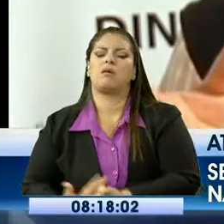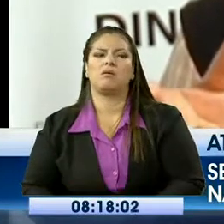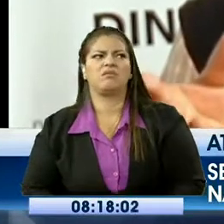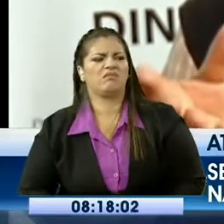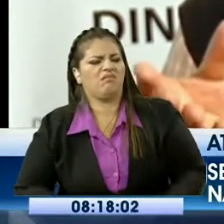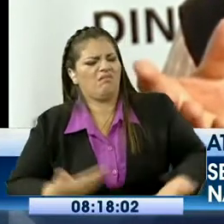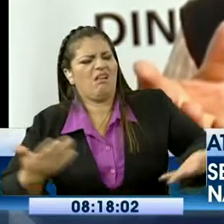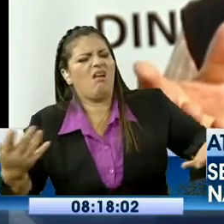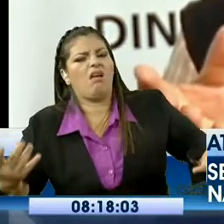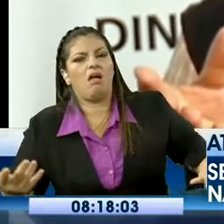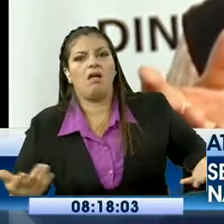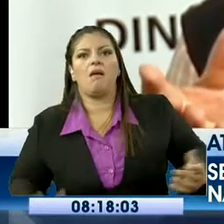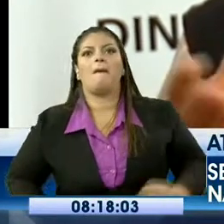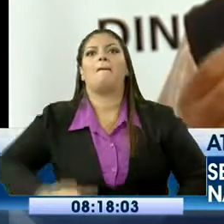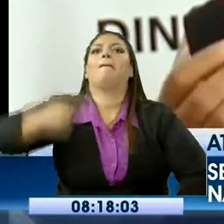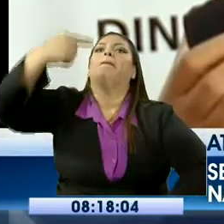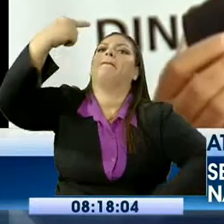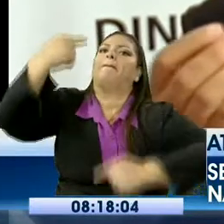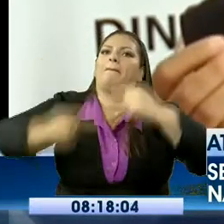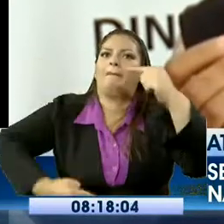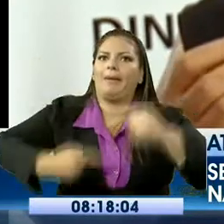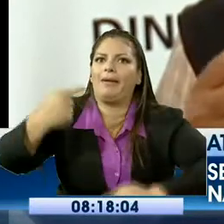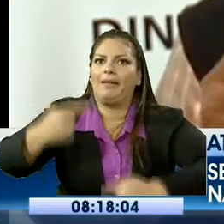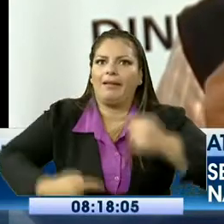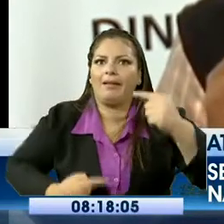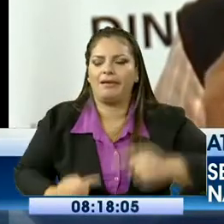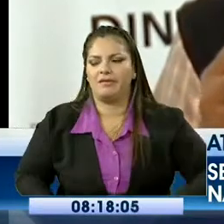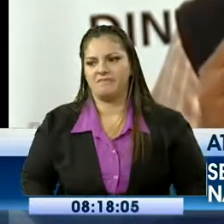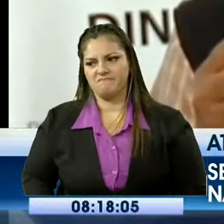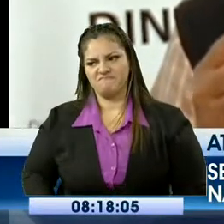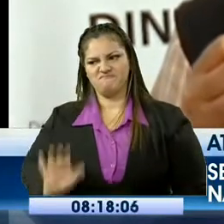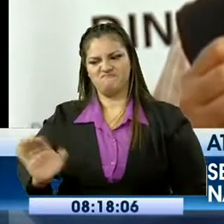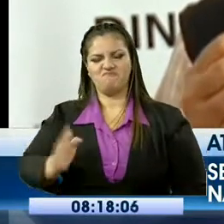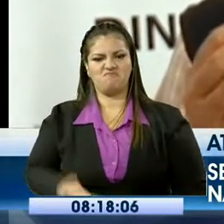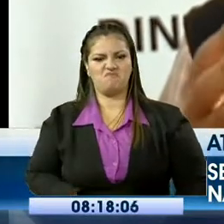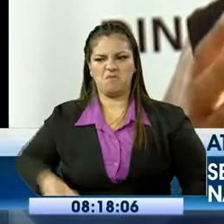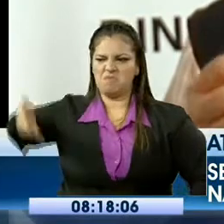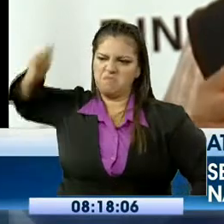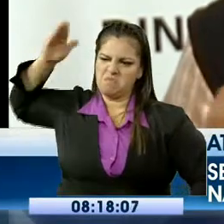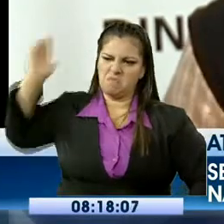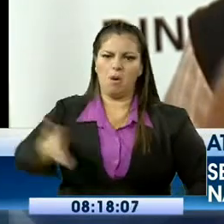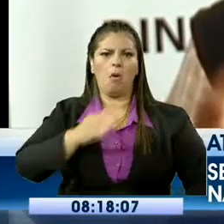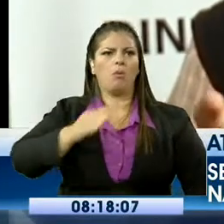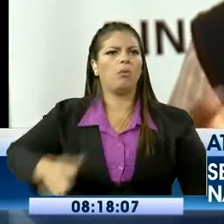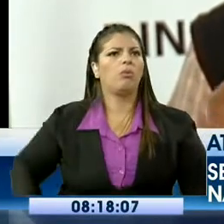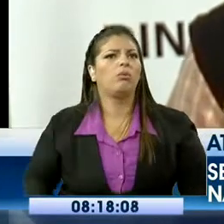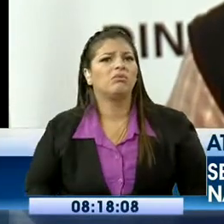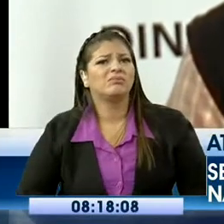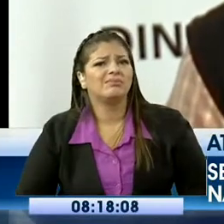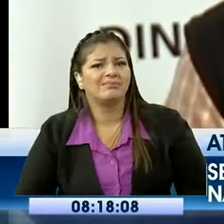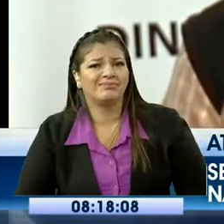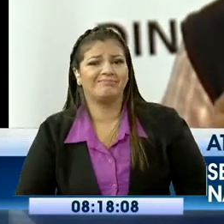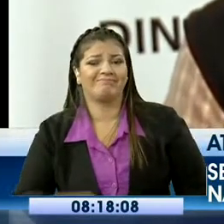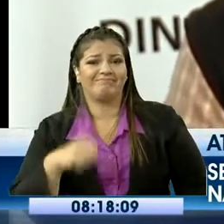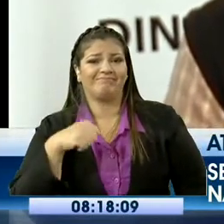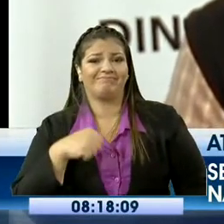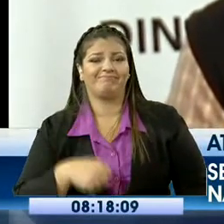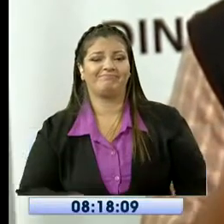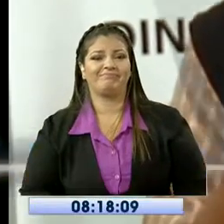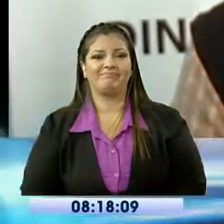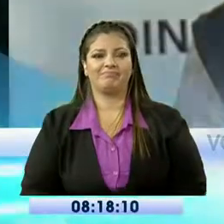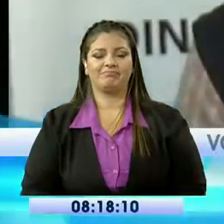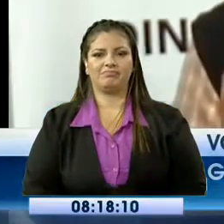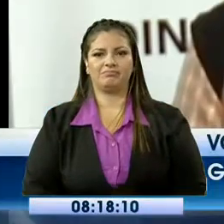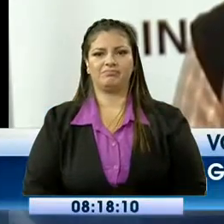con el principal sospechoso que ahora está prendido, se había encontrado libando en ese domicilio. Se da